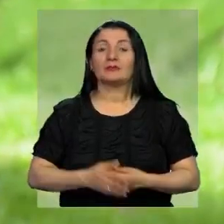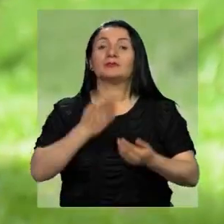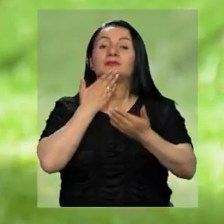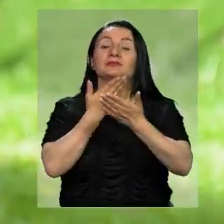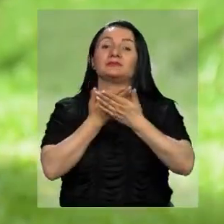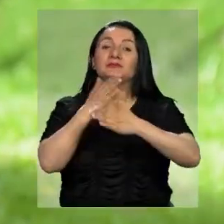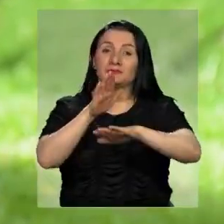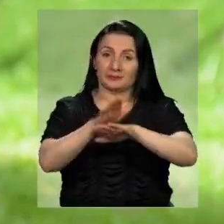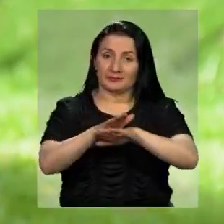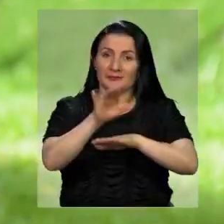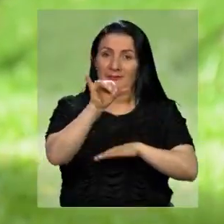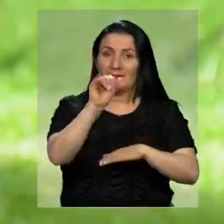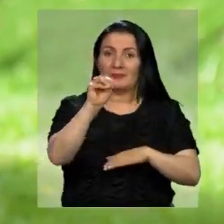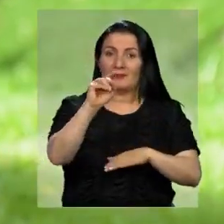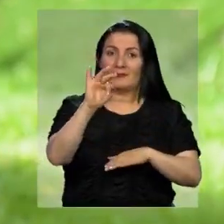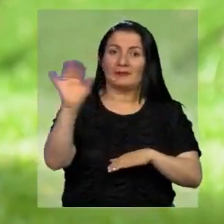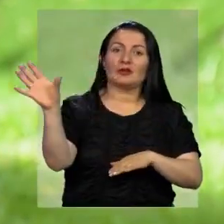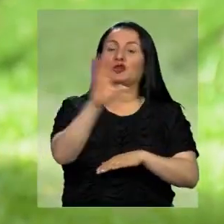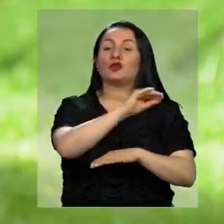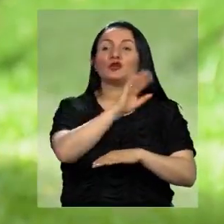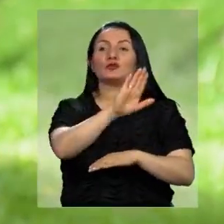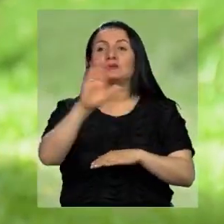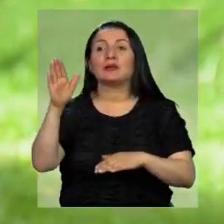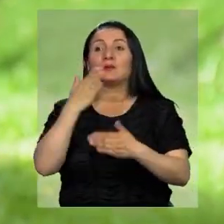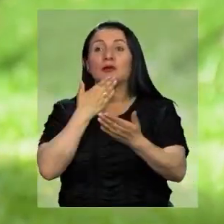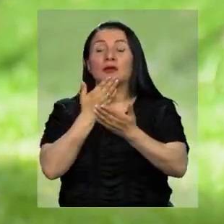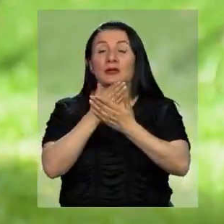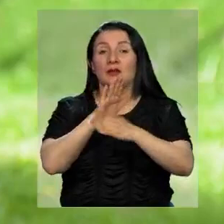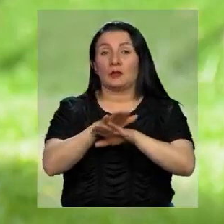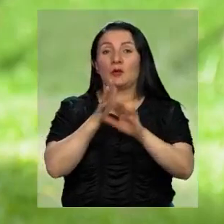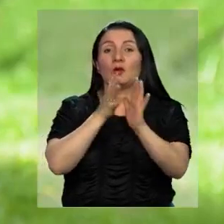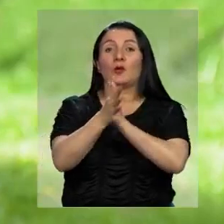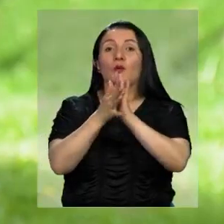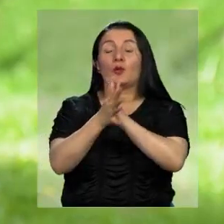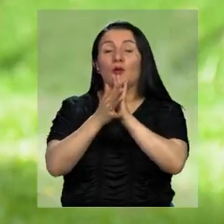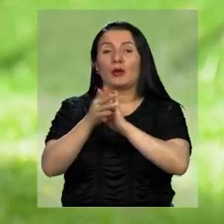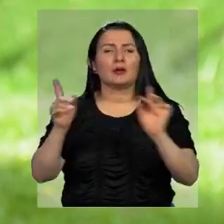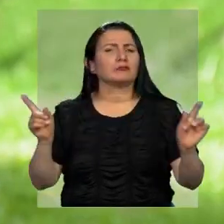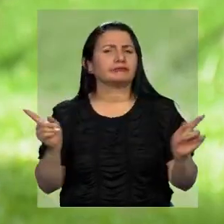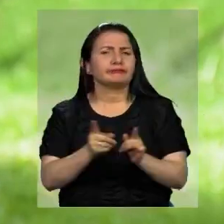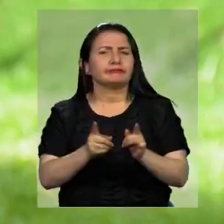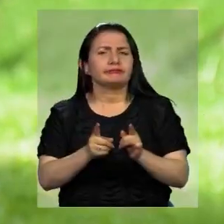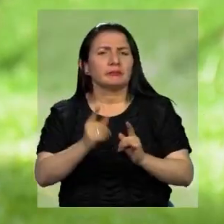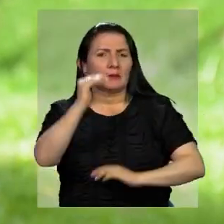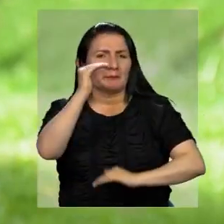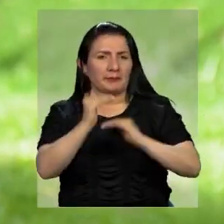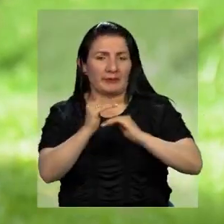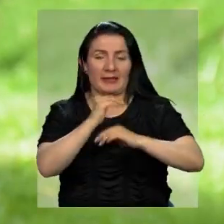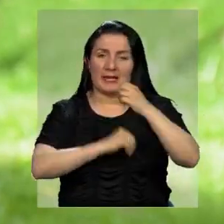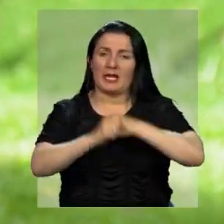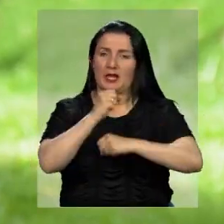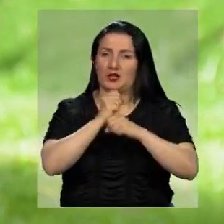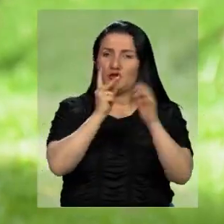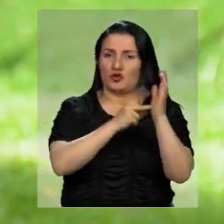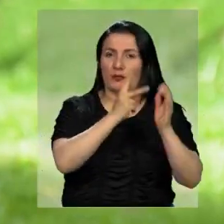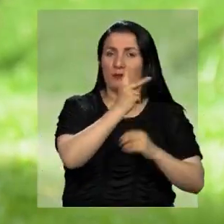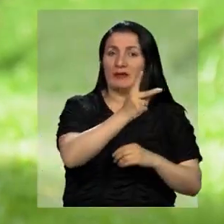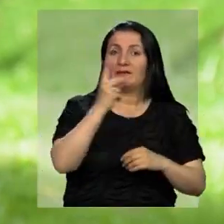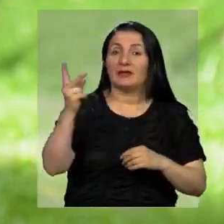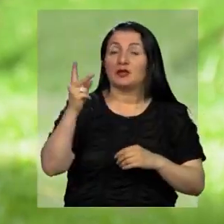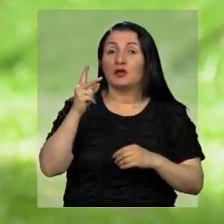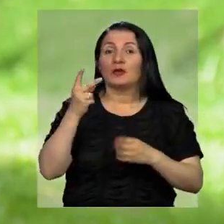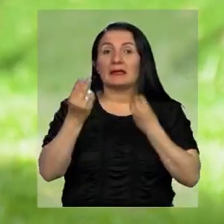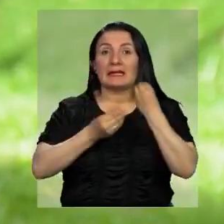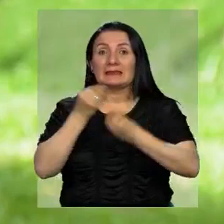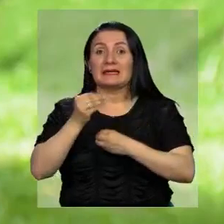Muy buenas tardes, Yamit, y buenas tardes para todos ustedes. Pues yo les cuento que esta reducción se debe a que desde el 2022 la fuga, junto